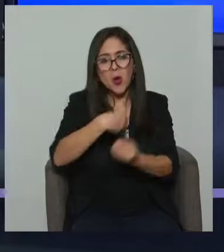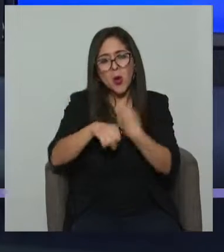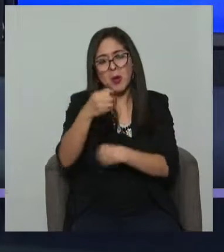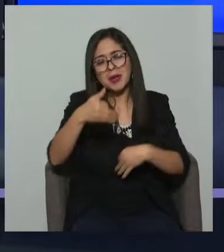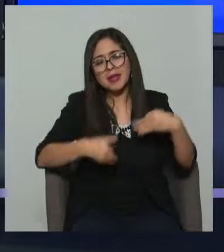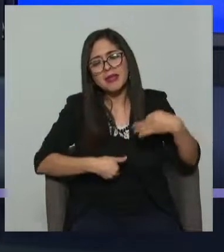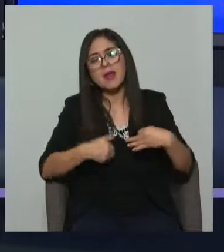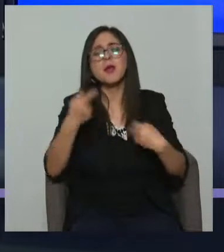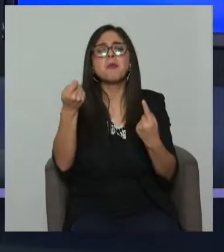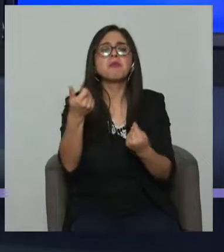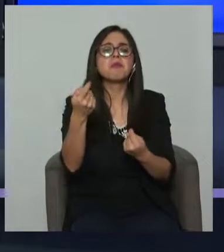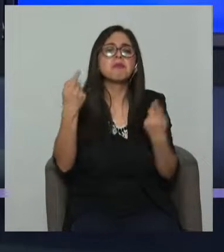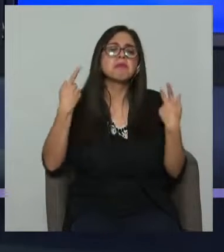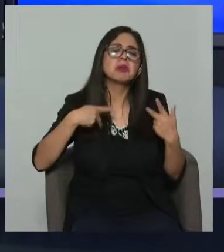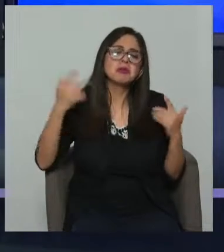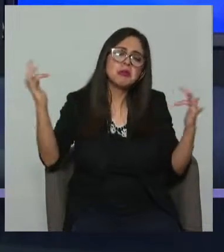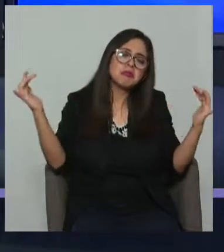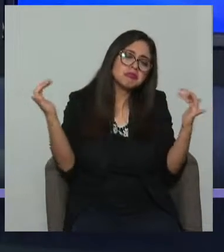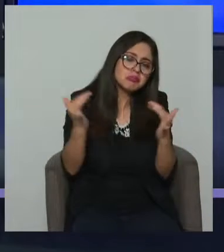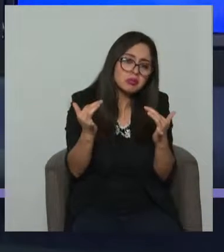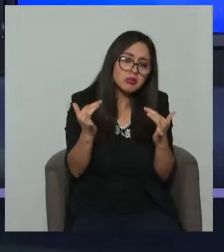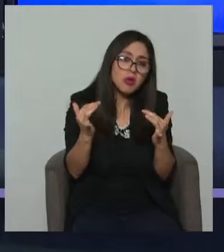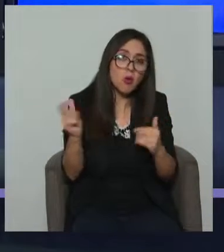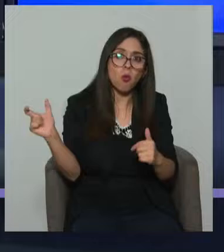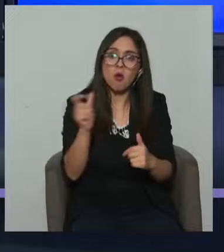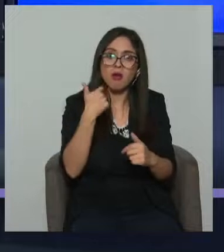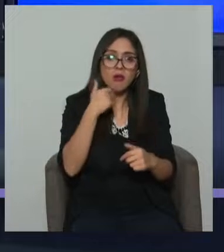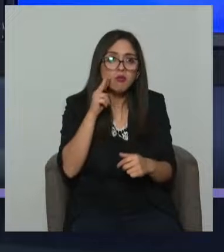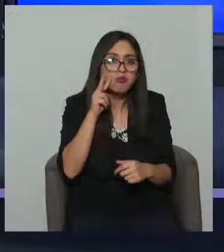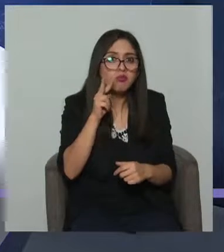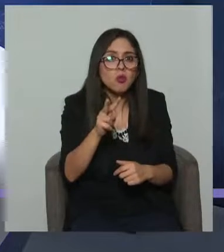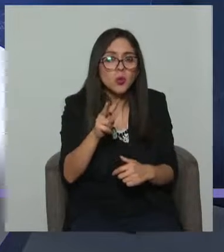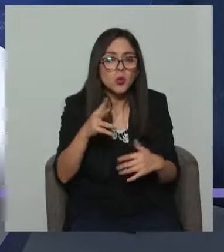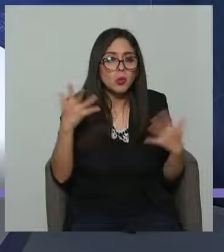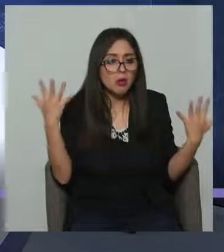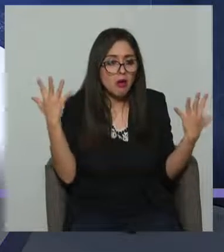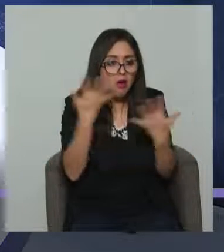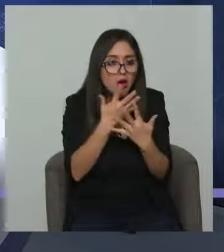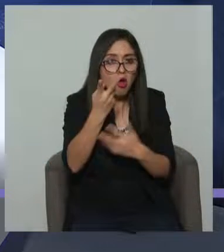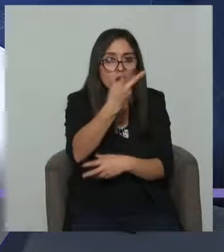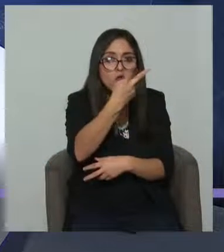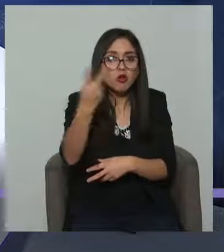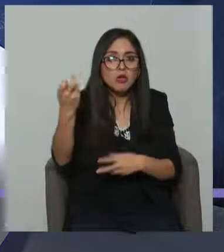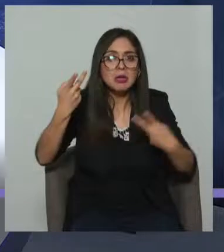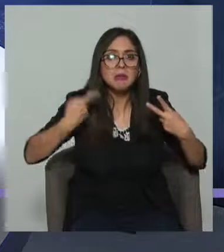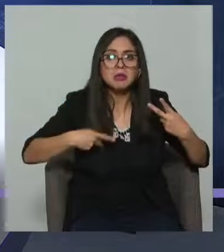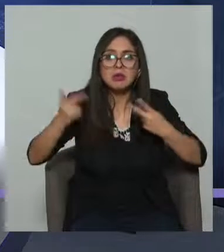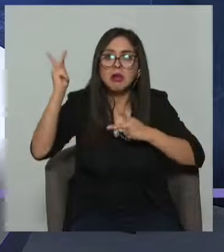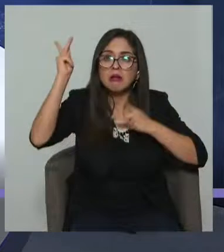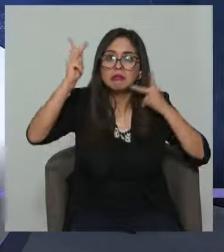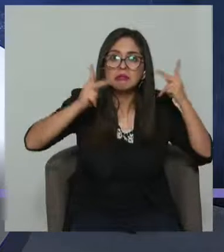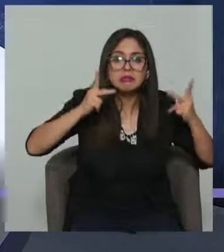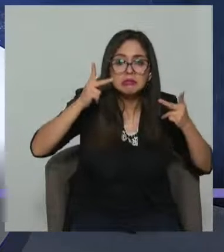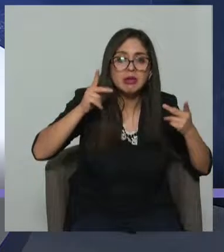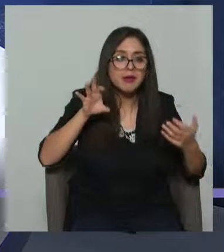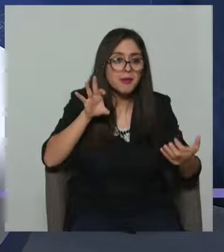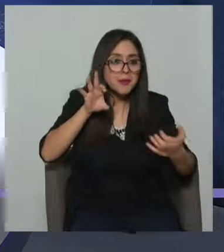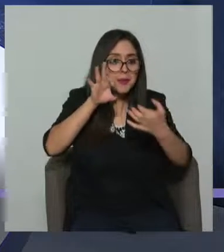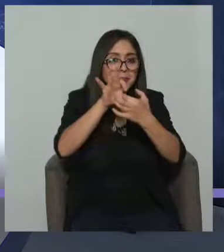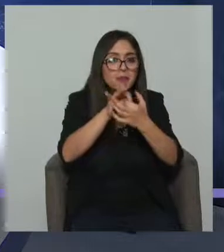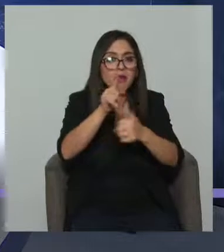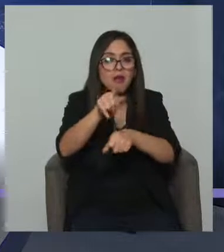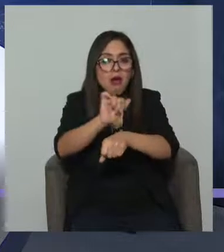tener suficientes espectadores, pero sí, llegaron como 200 personas y cantaron con las